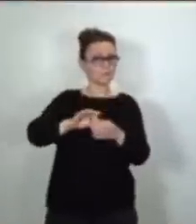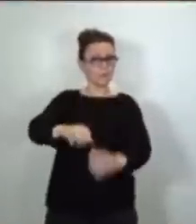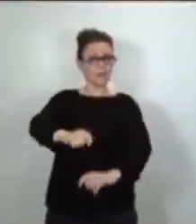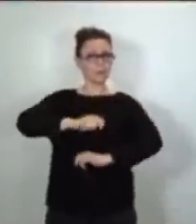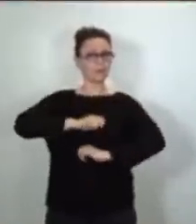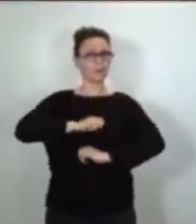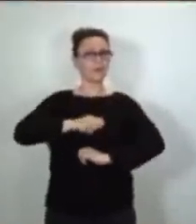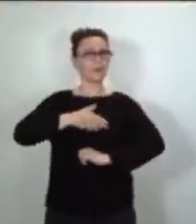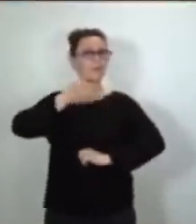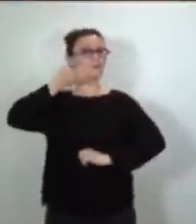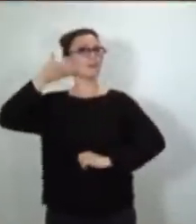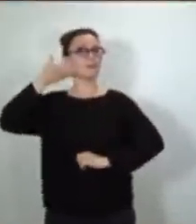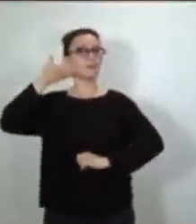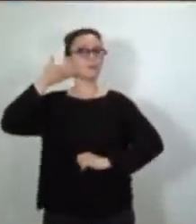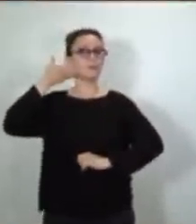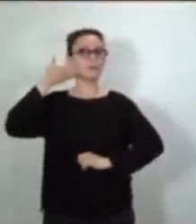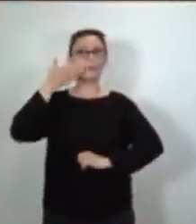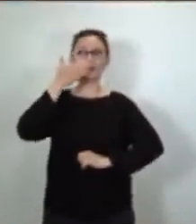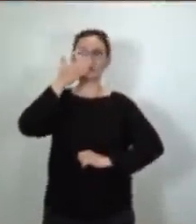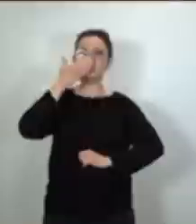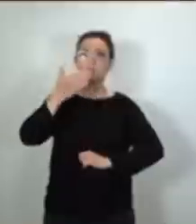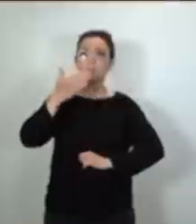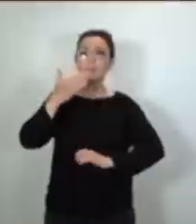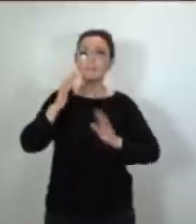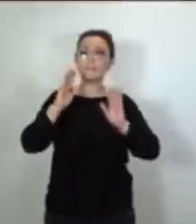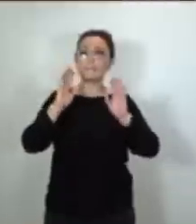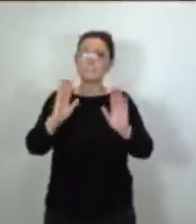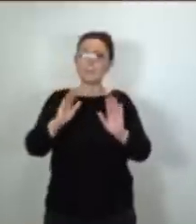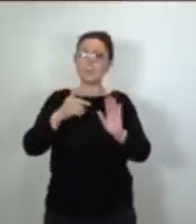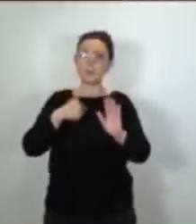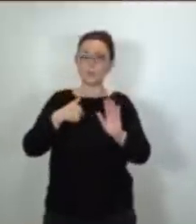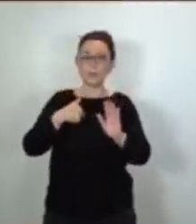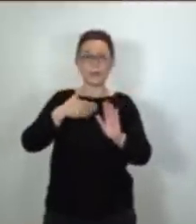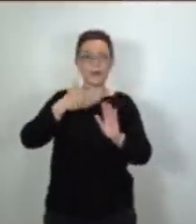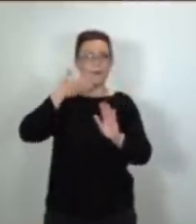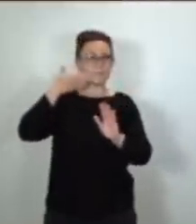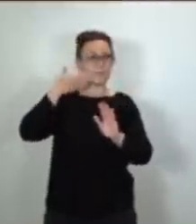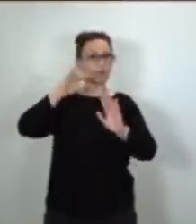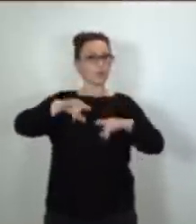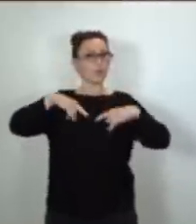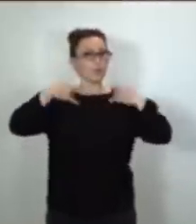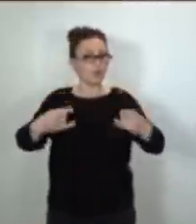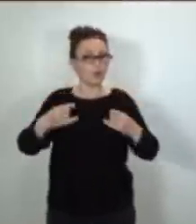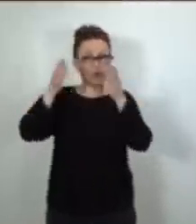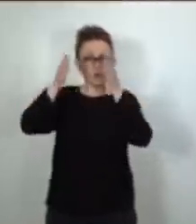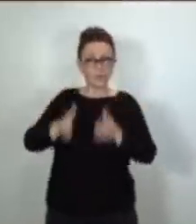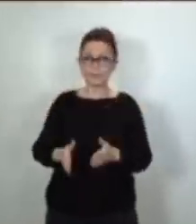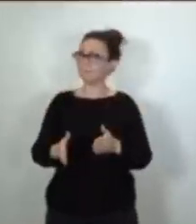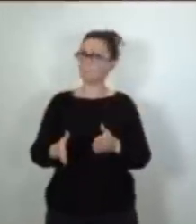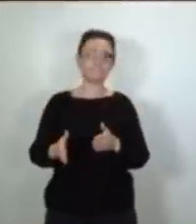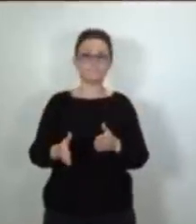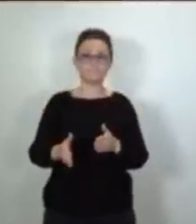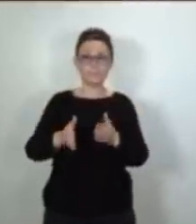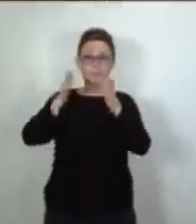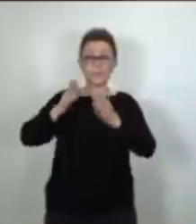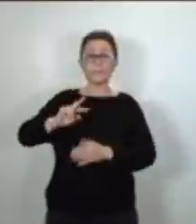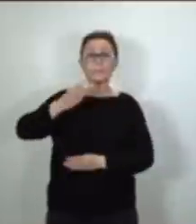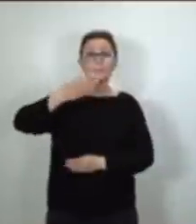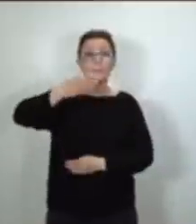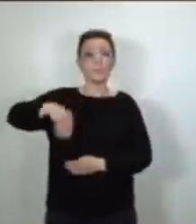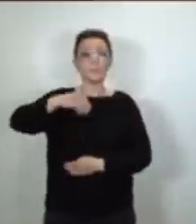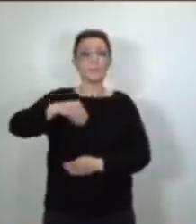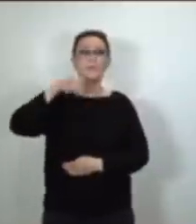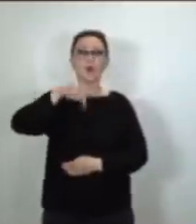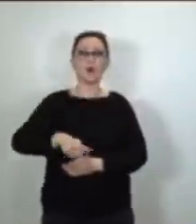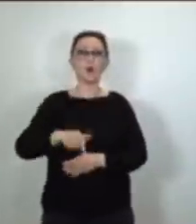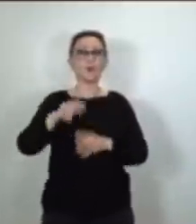gran admiración, no son las que me hacen admirarle más. Para mí lo más admirable de este vicepresidente que hoy